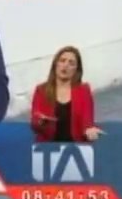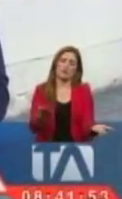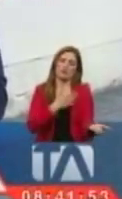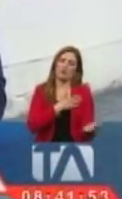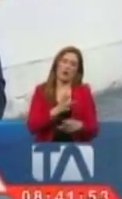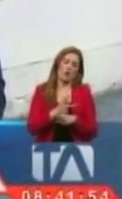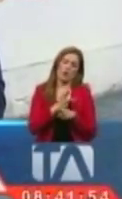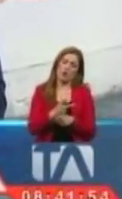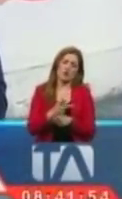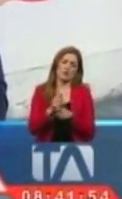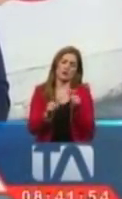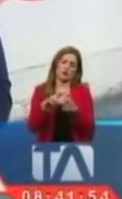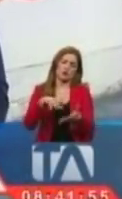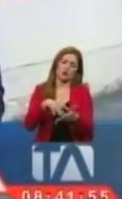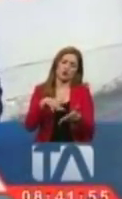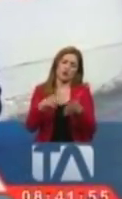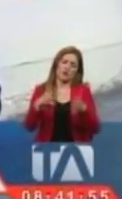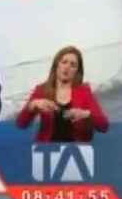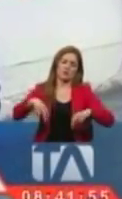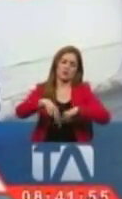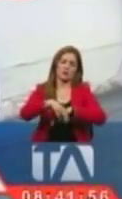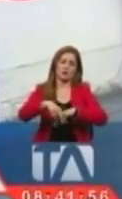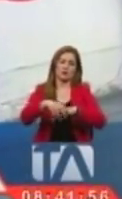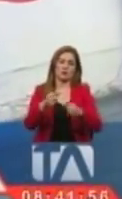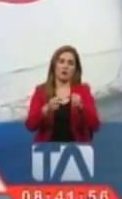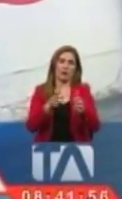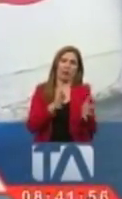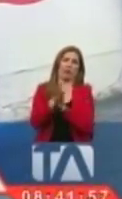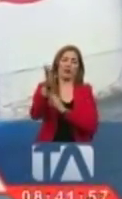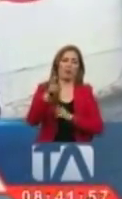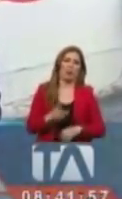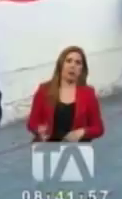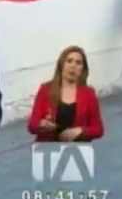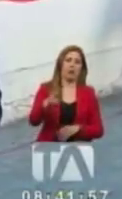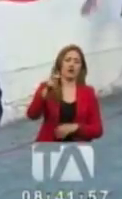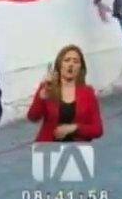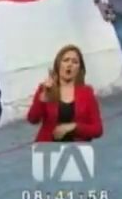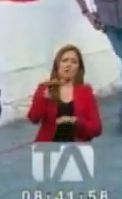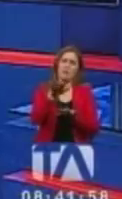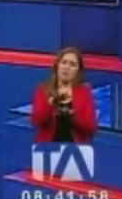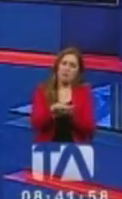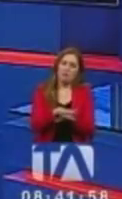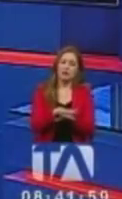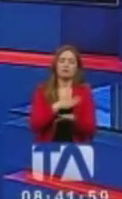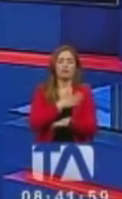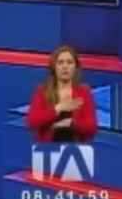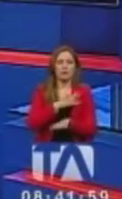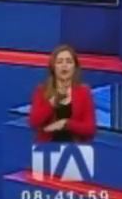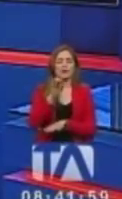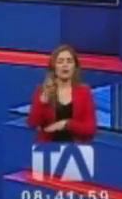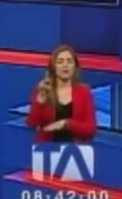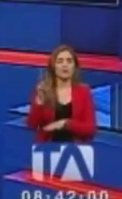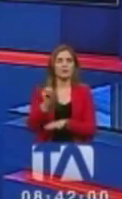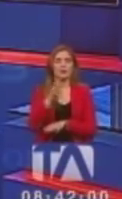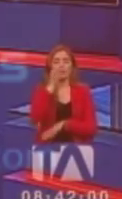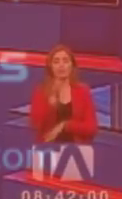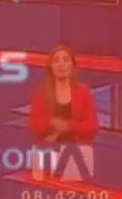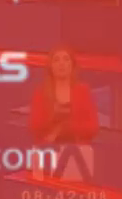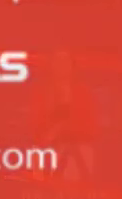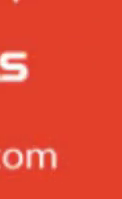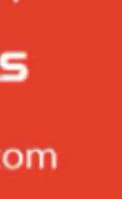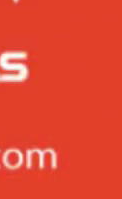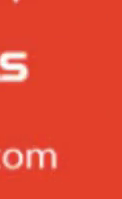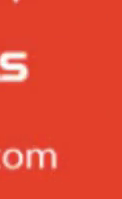precautelar la seguridad de los estudiantes bajando la 20 la velocidad a 20 kilómetros por hora en estas zonas volvemos con usted de estudios buenos